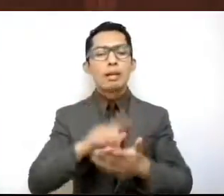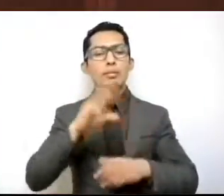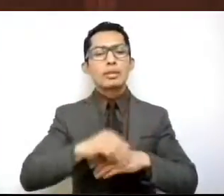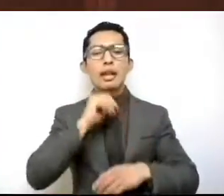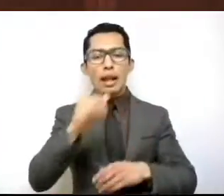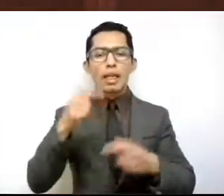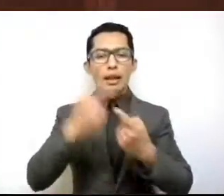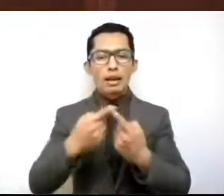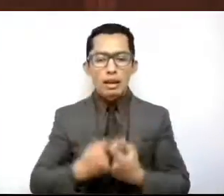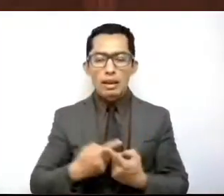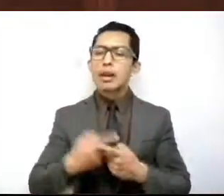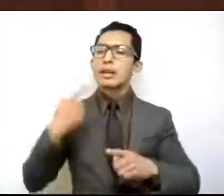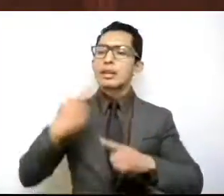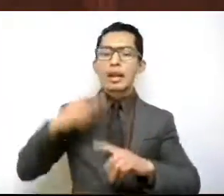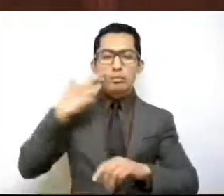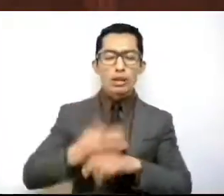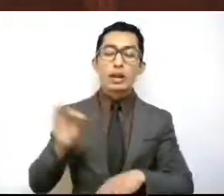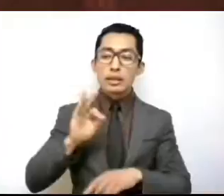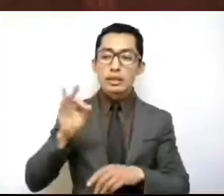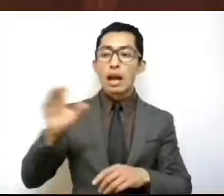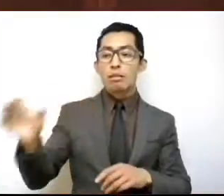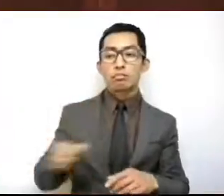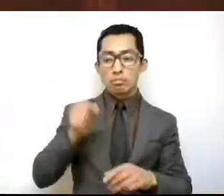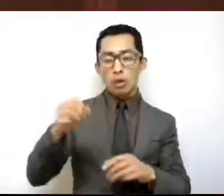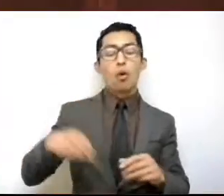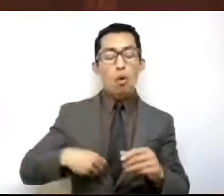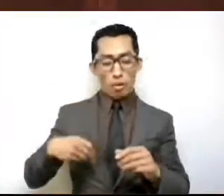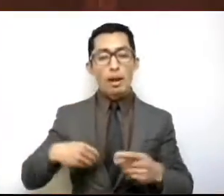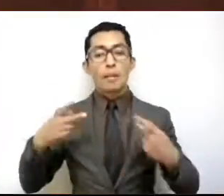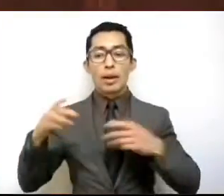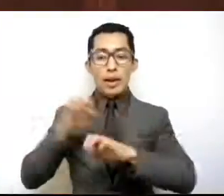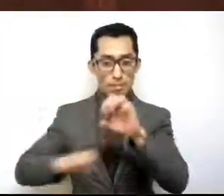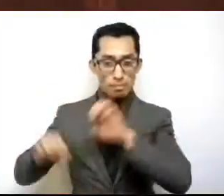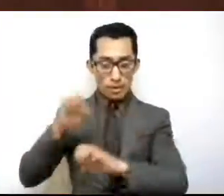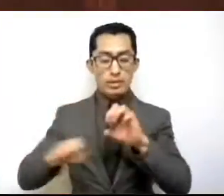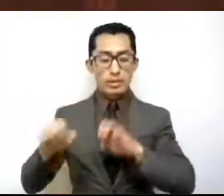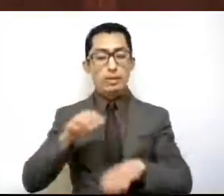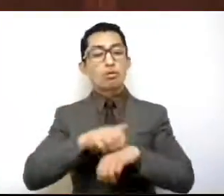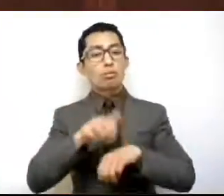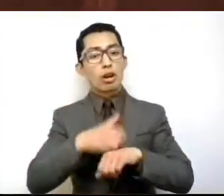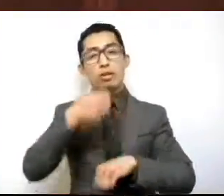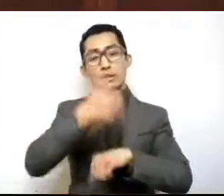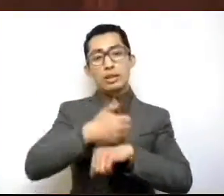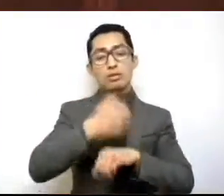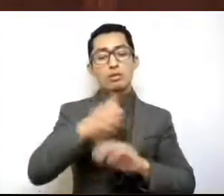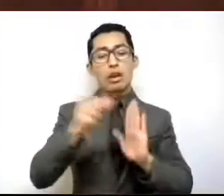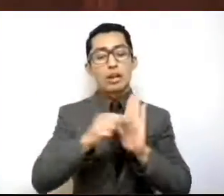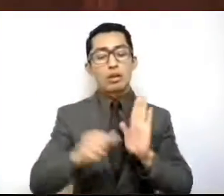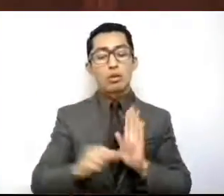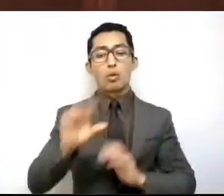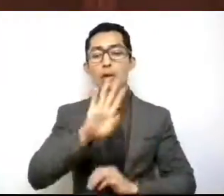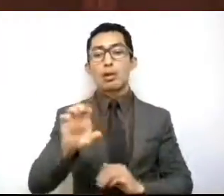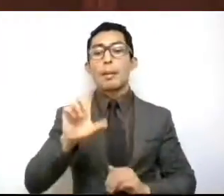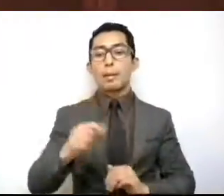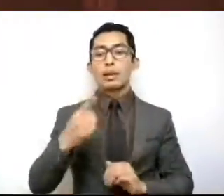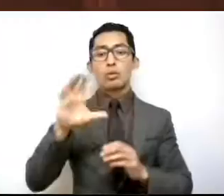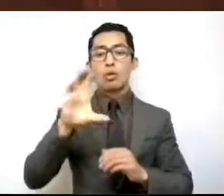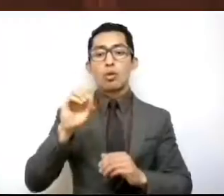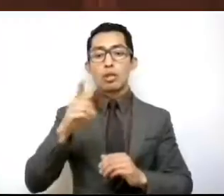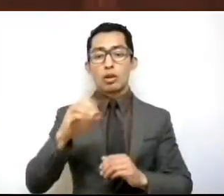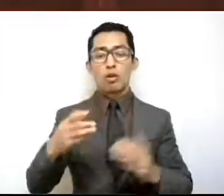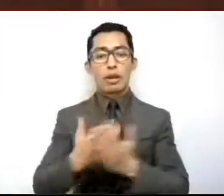hacerse responsable a las personas jurídicas, a pesar de que el párrafo sexto del artículo 421 del Código